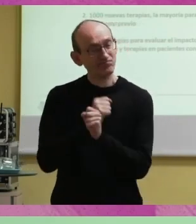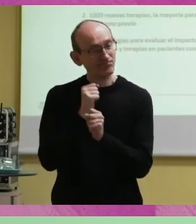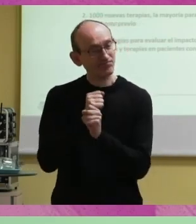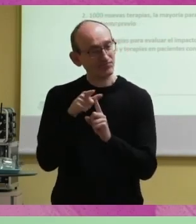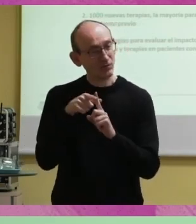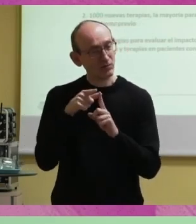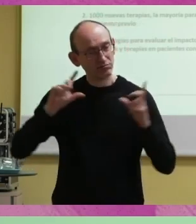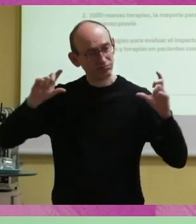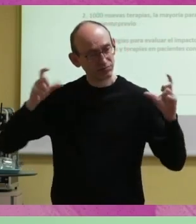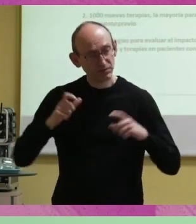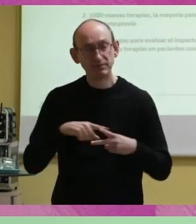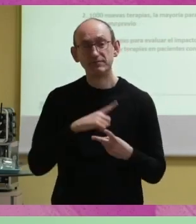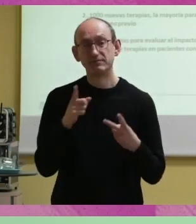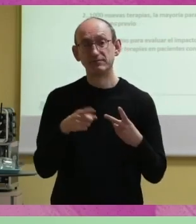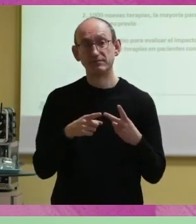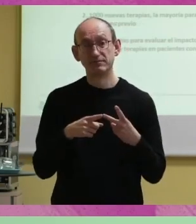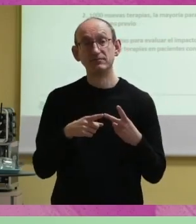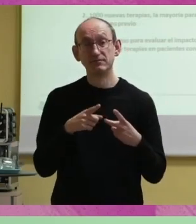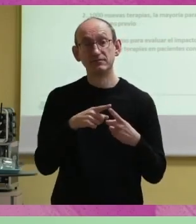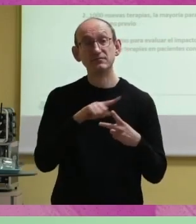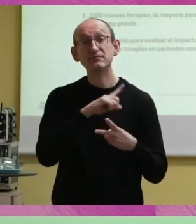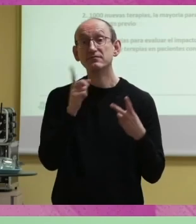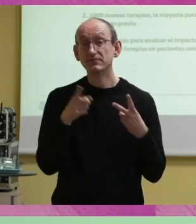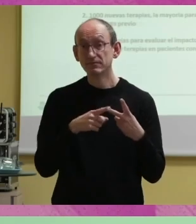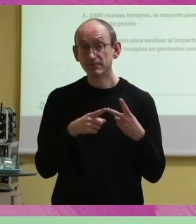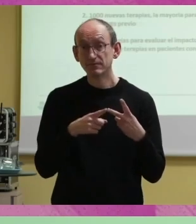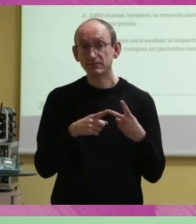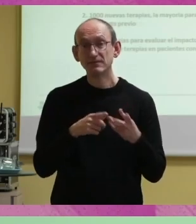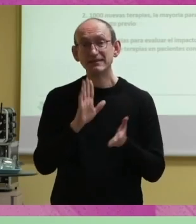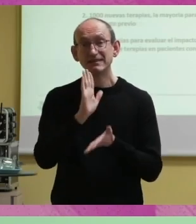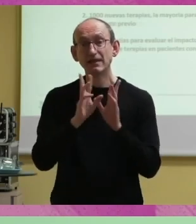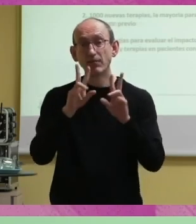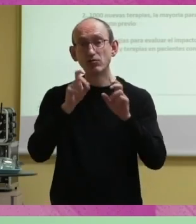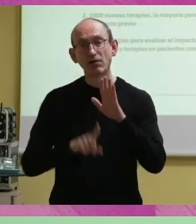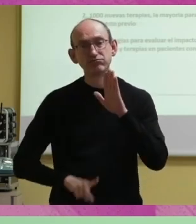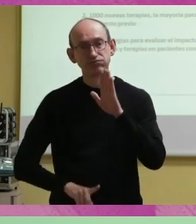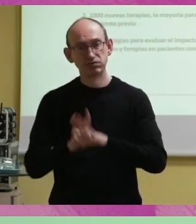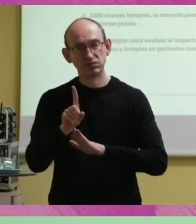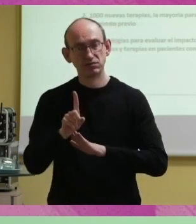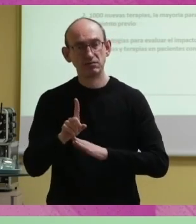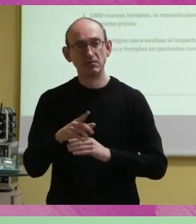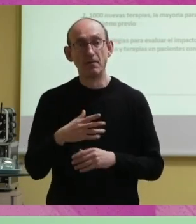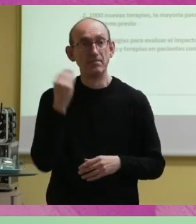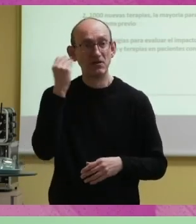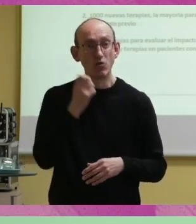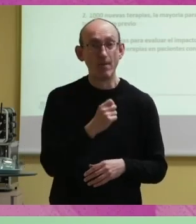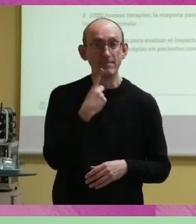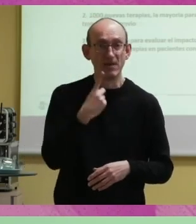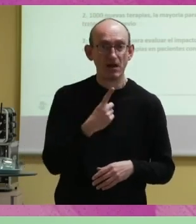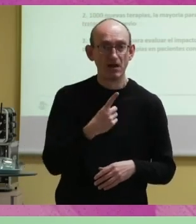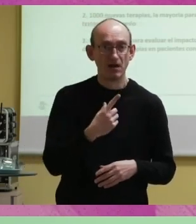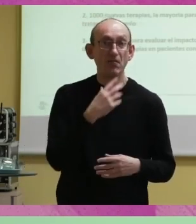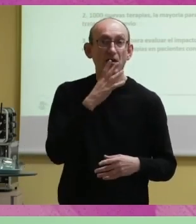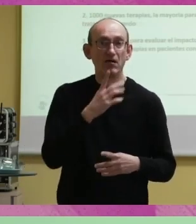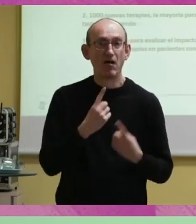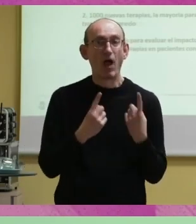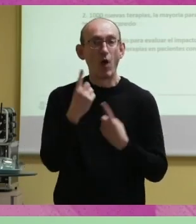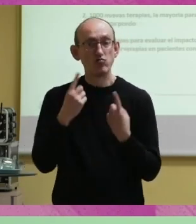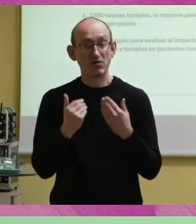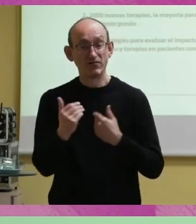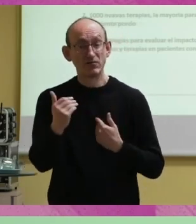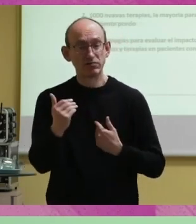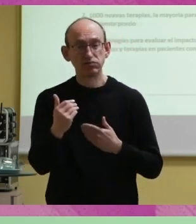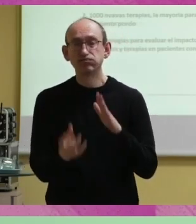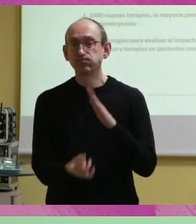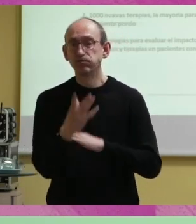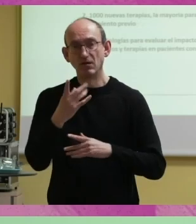sea. Reducir estos tiempos de diagnóstico, desarrollar nuevas terapias. No sé si se han creado 1000, pero se han creado algunas y se van a crear más en los